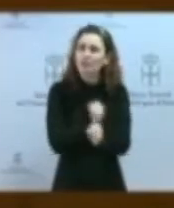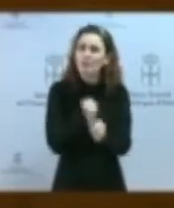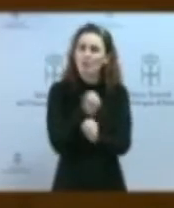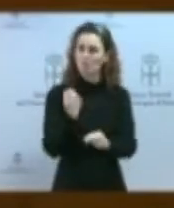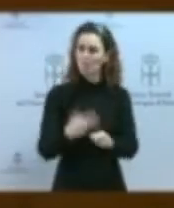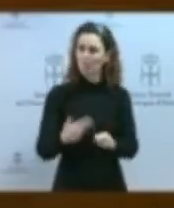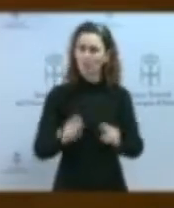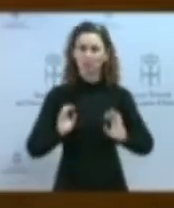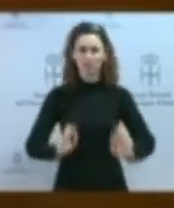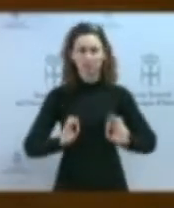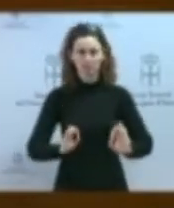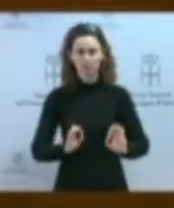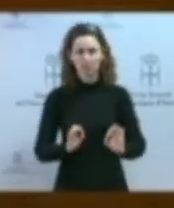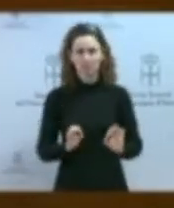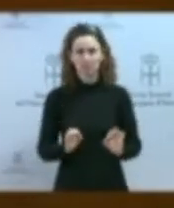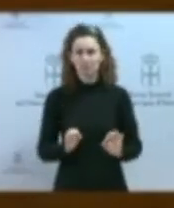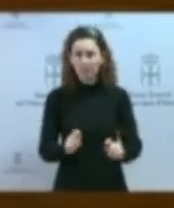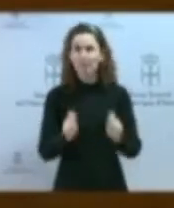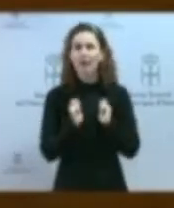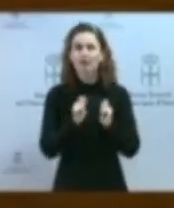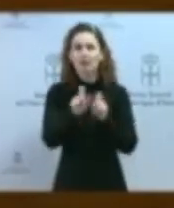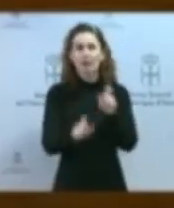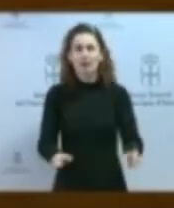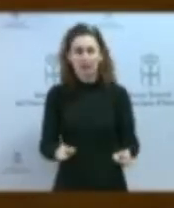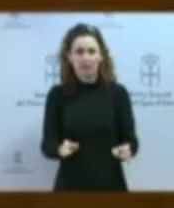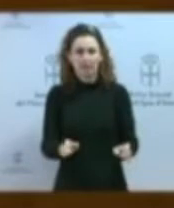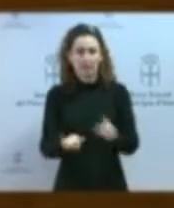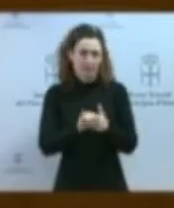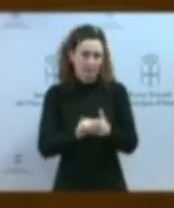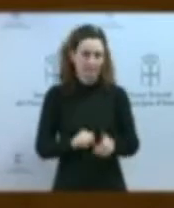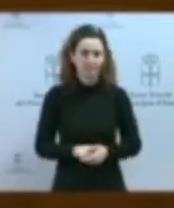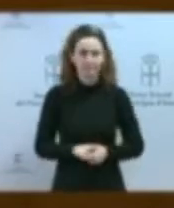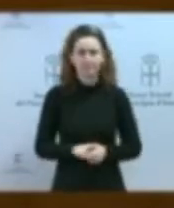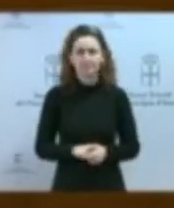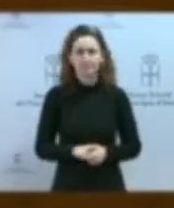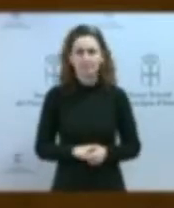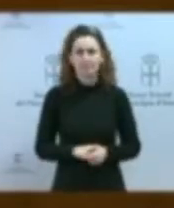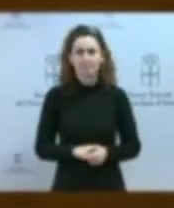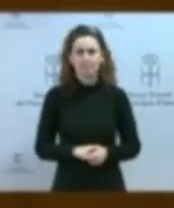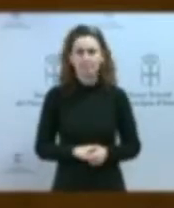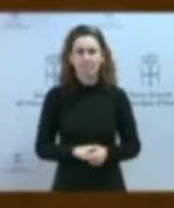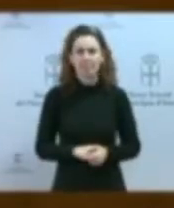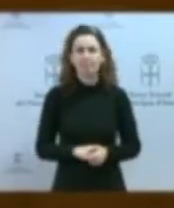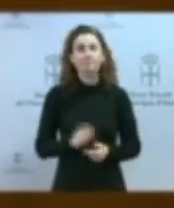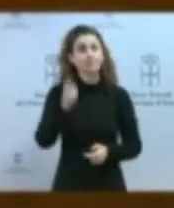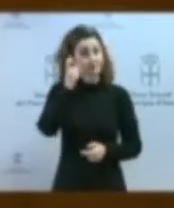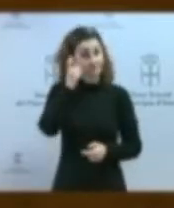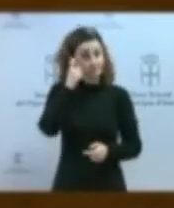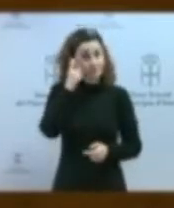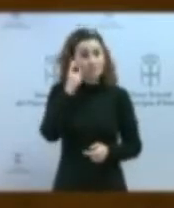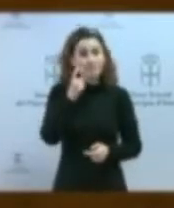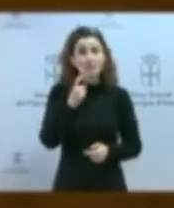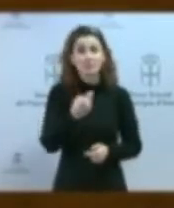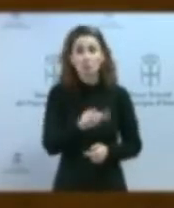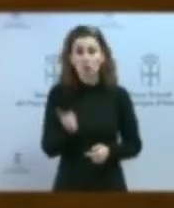espejo a la ciudadanía en esta situación de pandemia. Como saben todos ustedes, nuestra forma política no ha presentado enmienda a